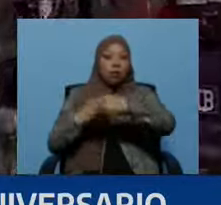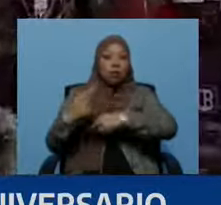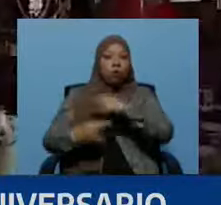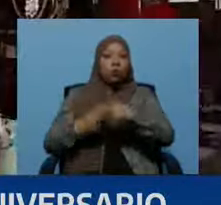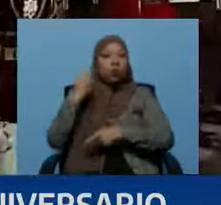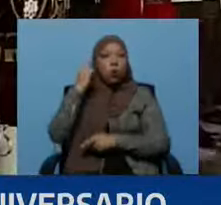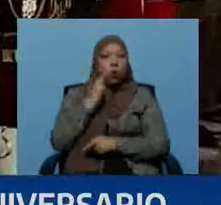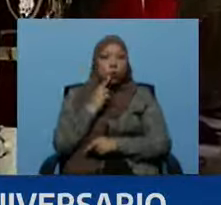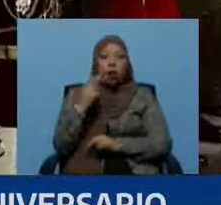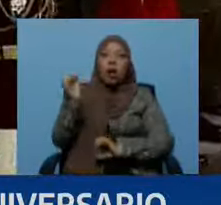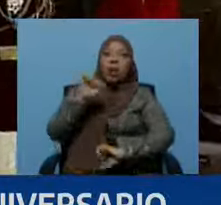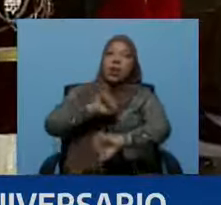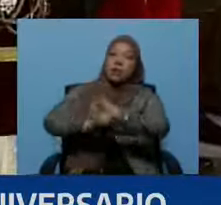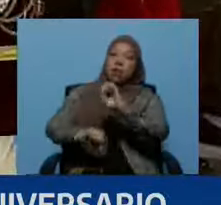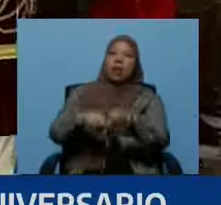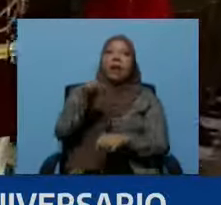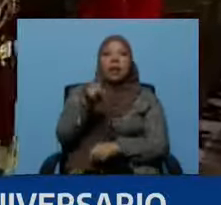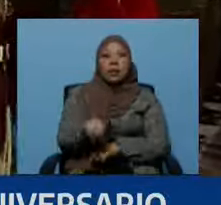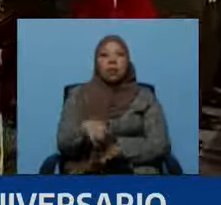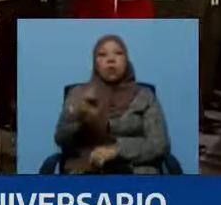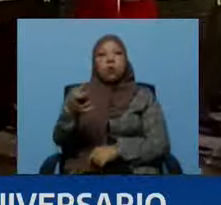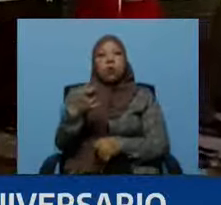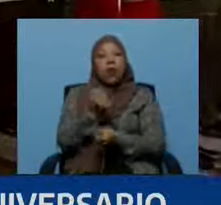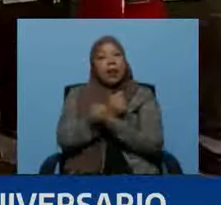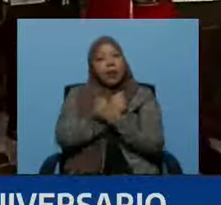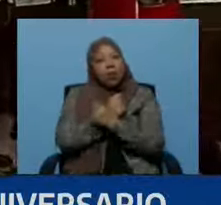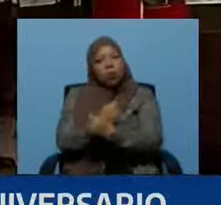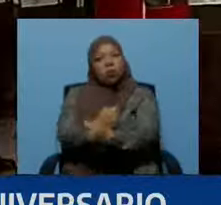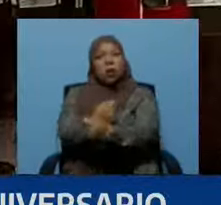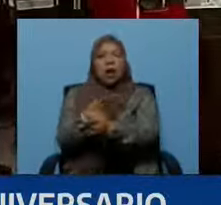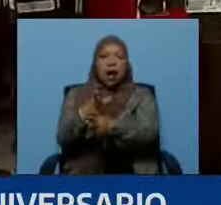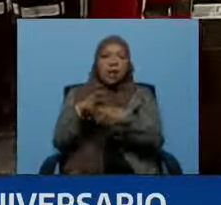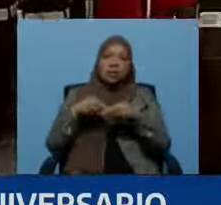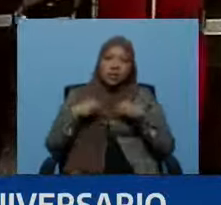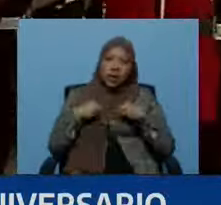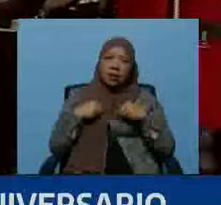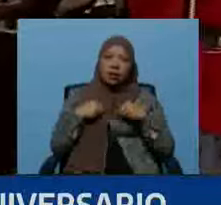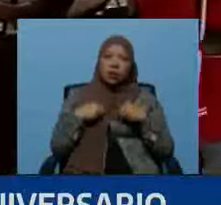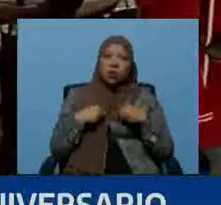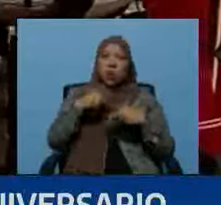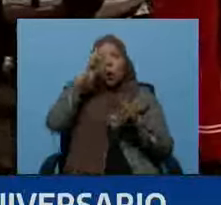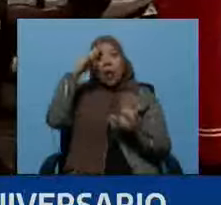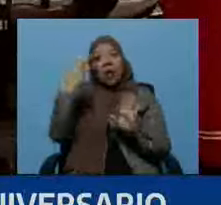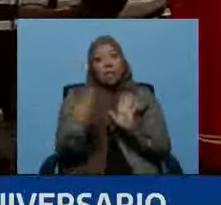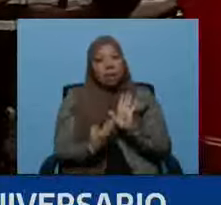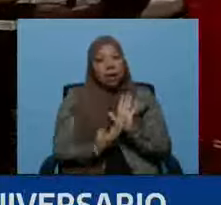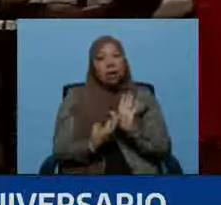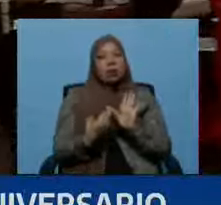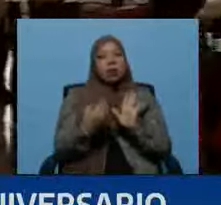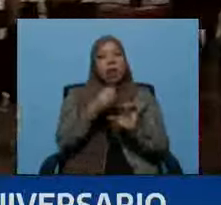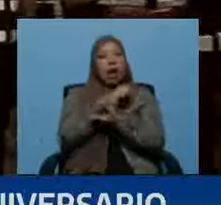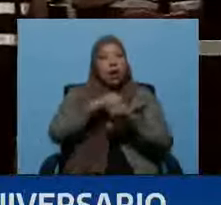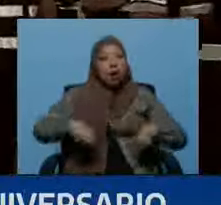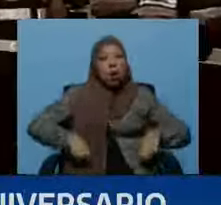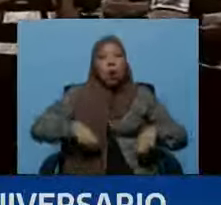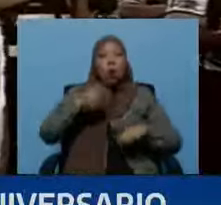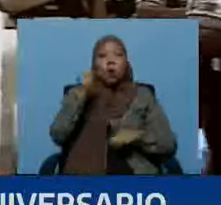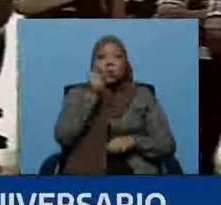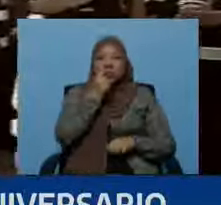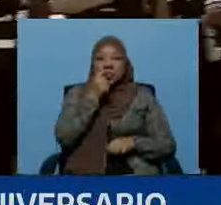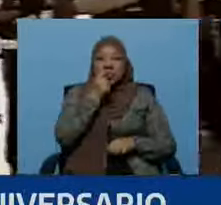es defender su legado de aprecio, reconocimiento y respeto a la Guardia Nacional